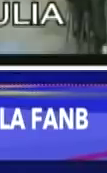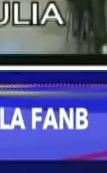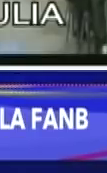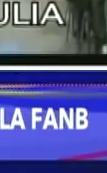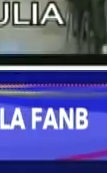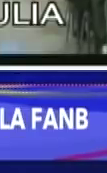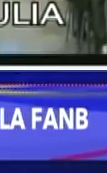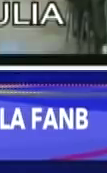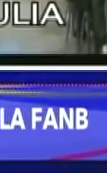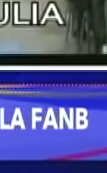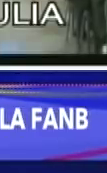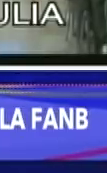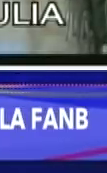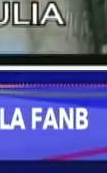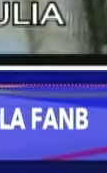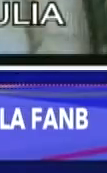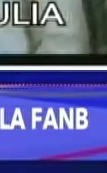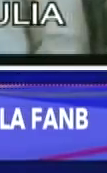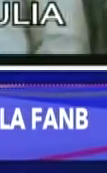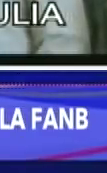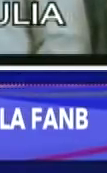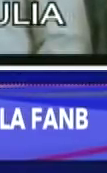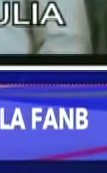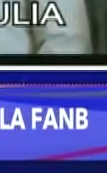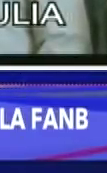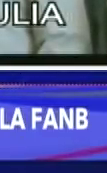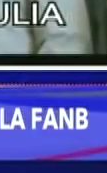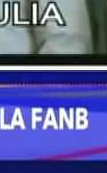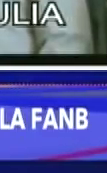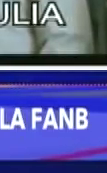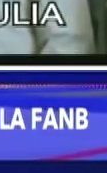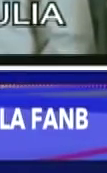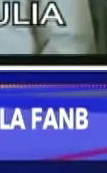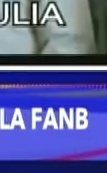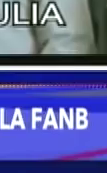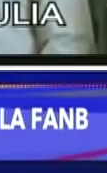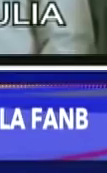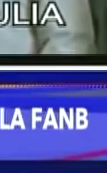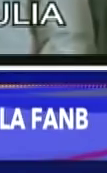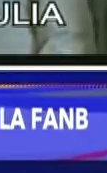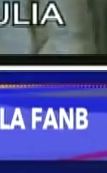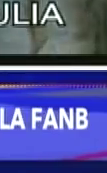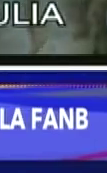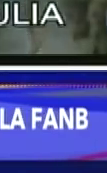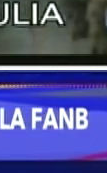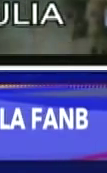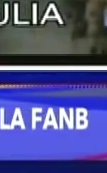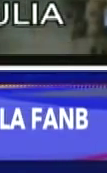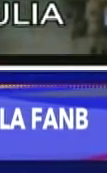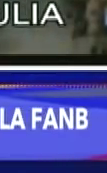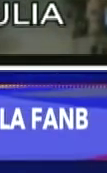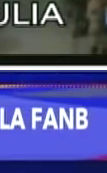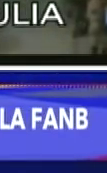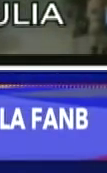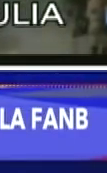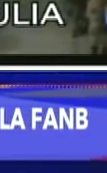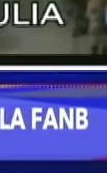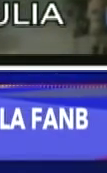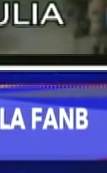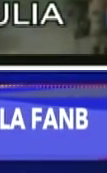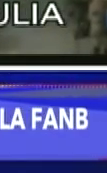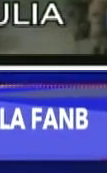Quiero hacerle un reconocimiento especial a los aviadores de nuestra aviación militar bolivariana que andan como héroes anónimos todos los